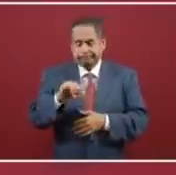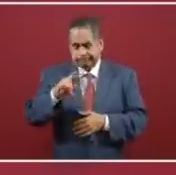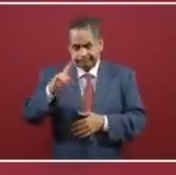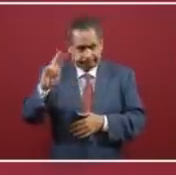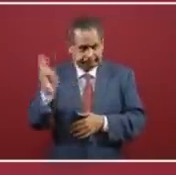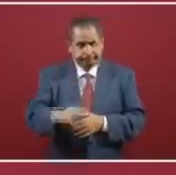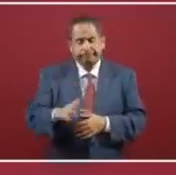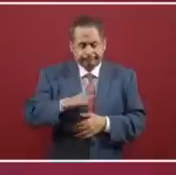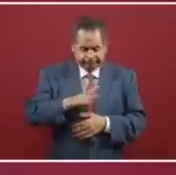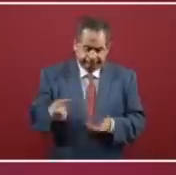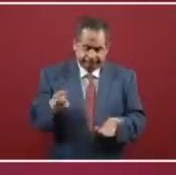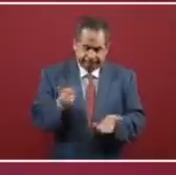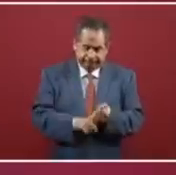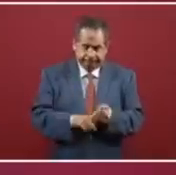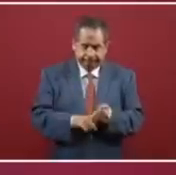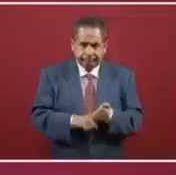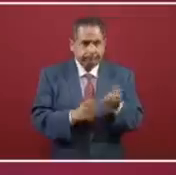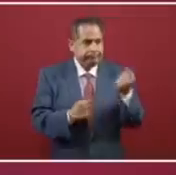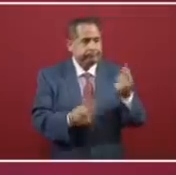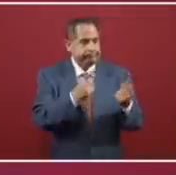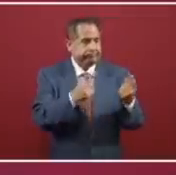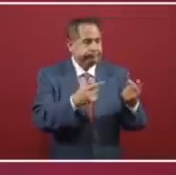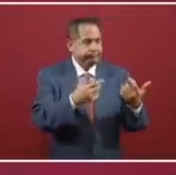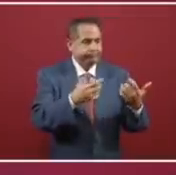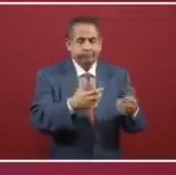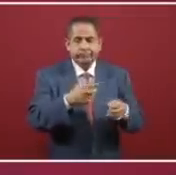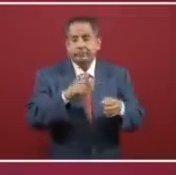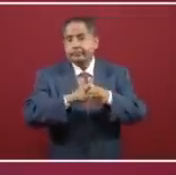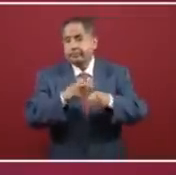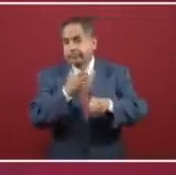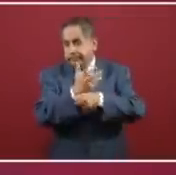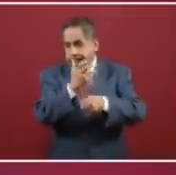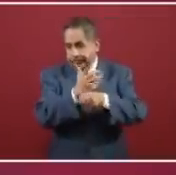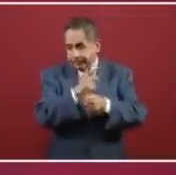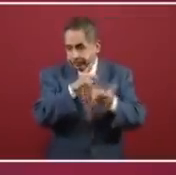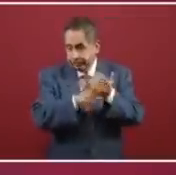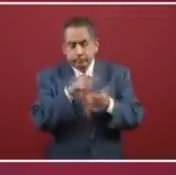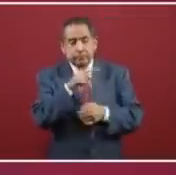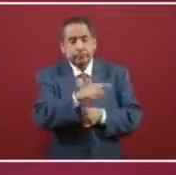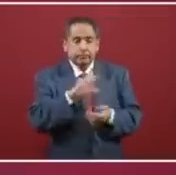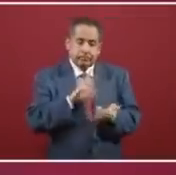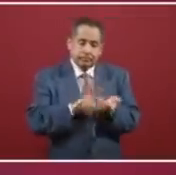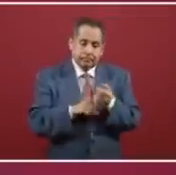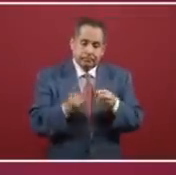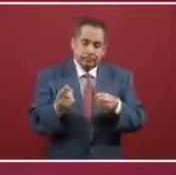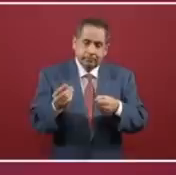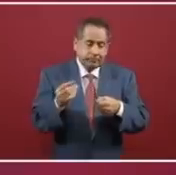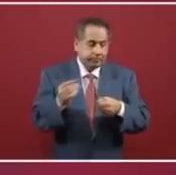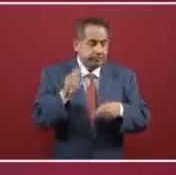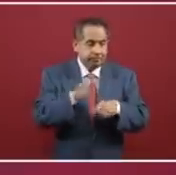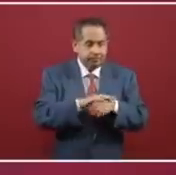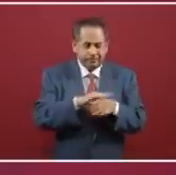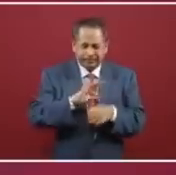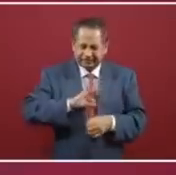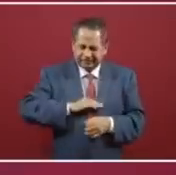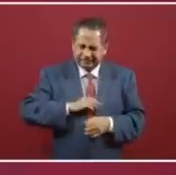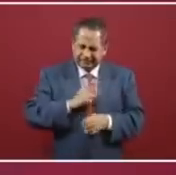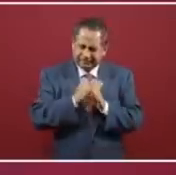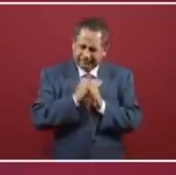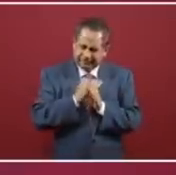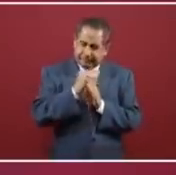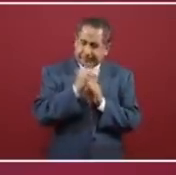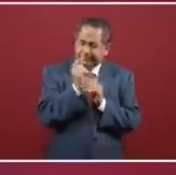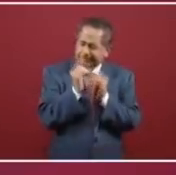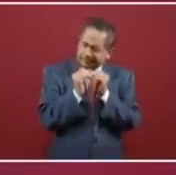efectivamente a lotes detectados en los eeuu estaban por arriba del margen ligeramente por